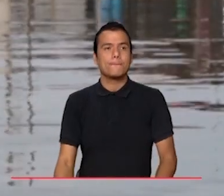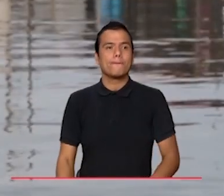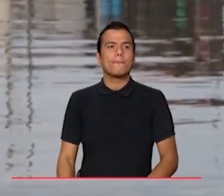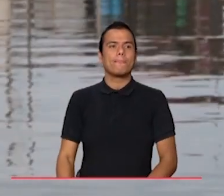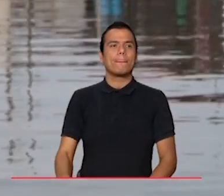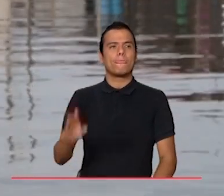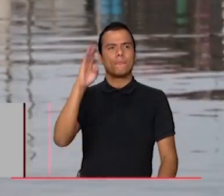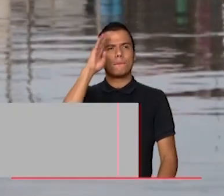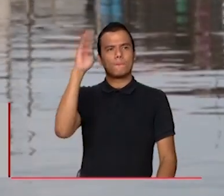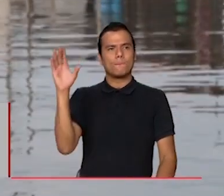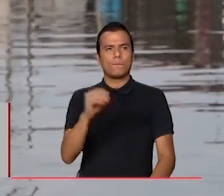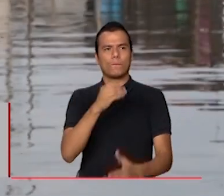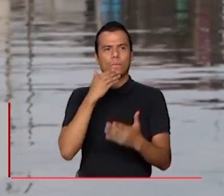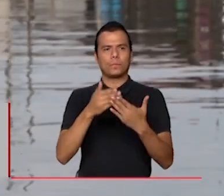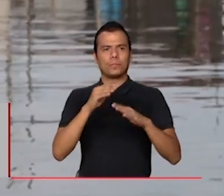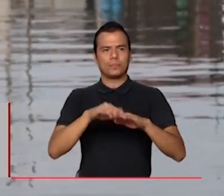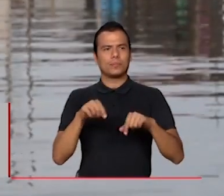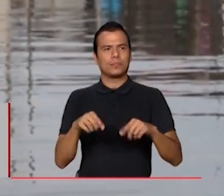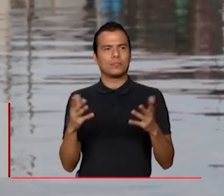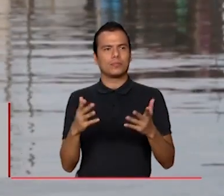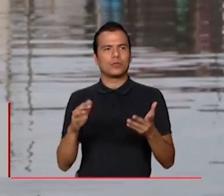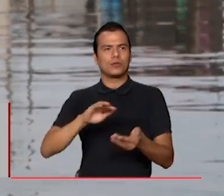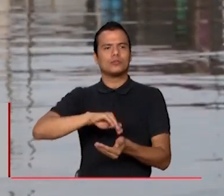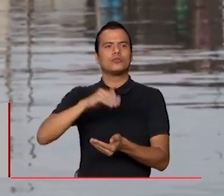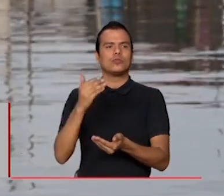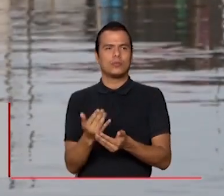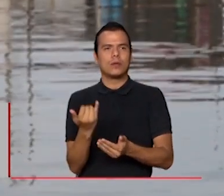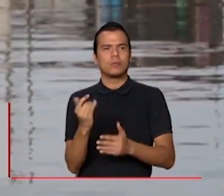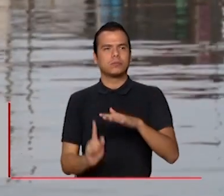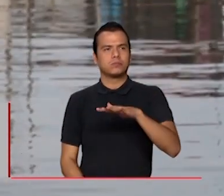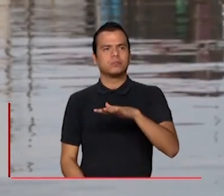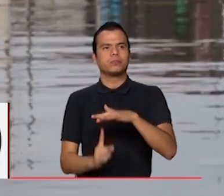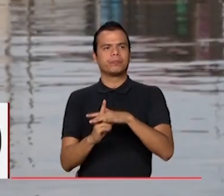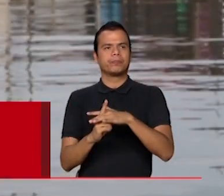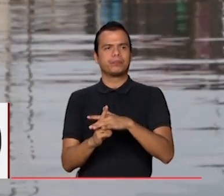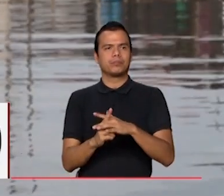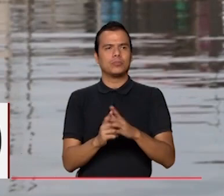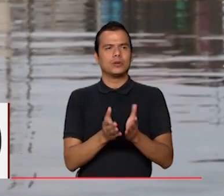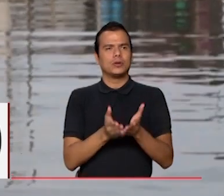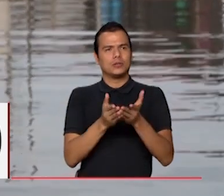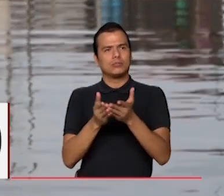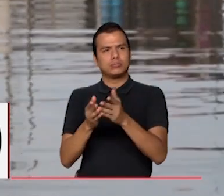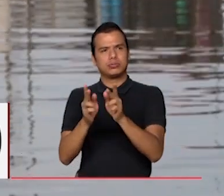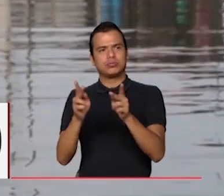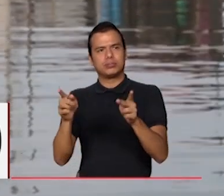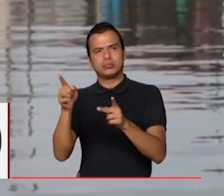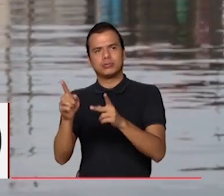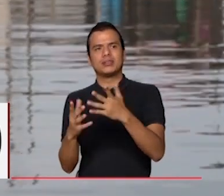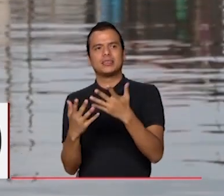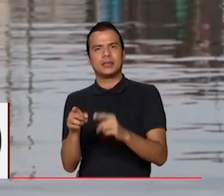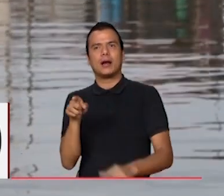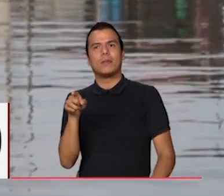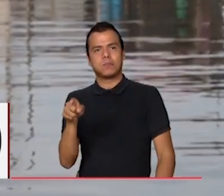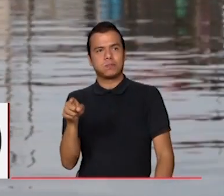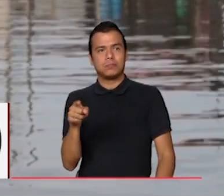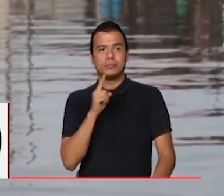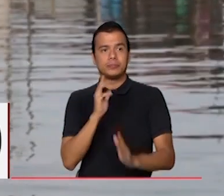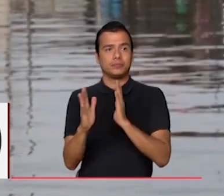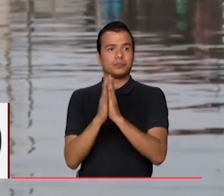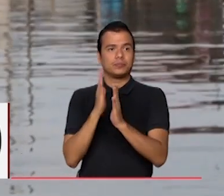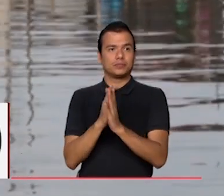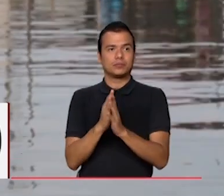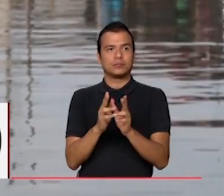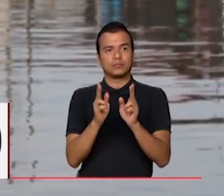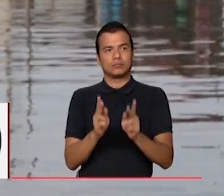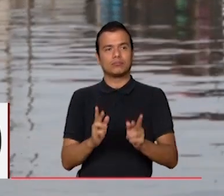Buenas tardes, me encuentro desde la zona de Bajito, Vaquería, lugar desde donde zarparon los dos pescadores. Lo que se conoce hasta el momento es que uno de los